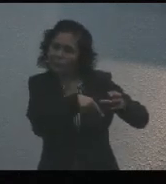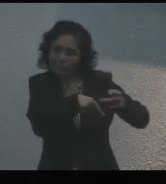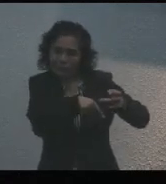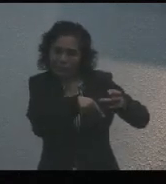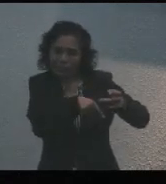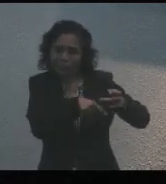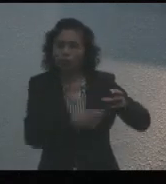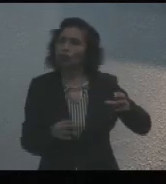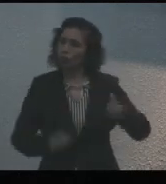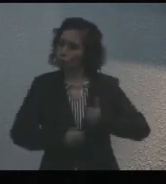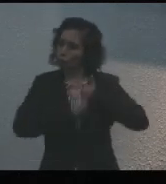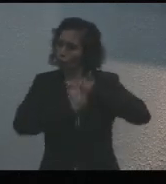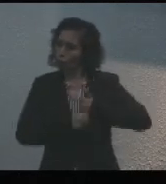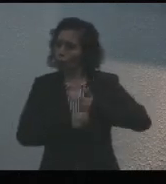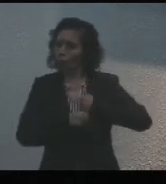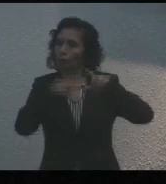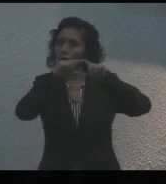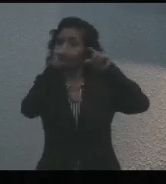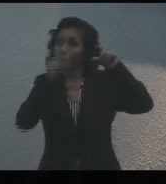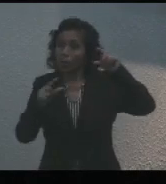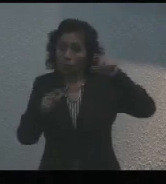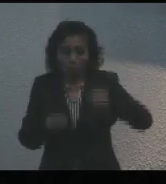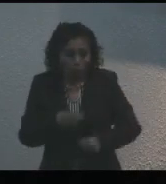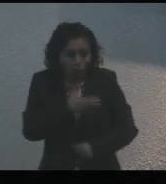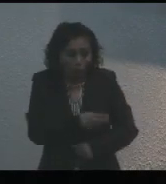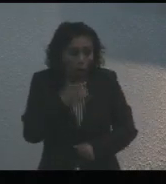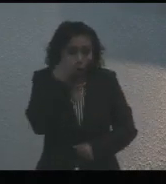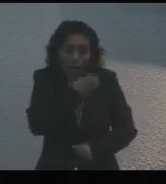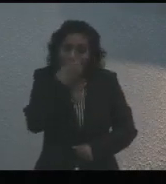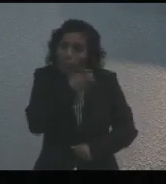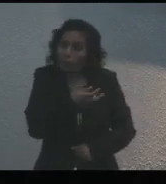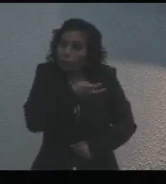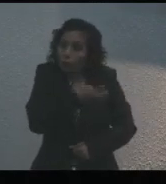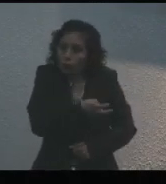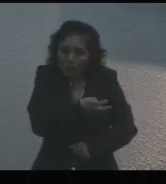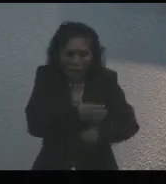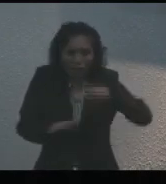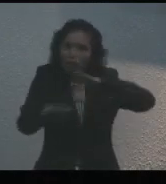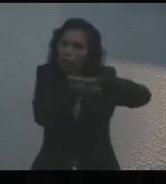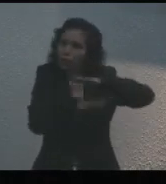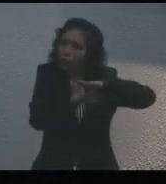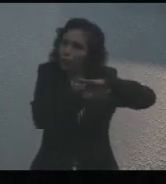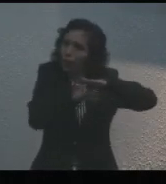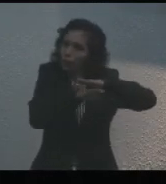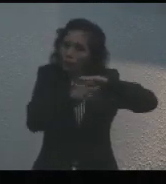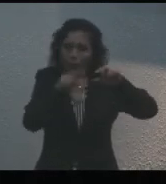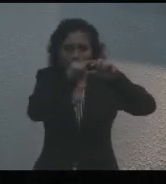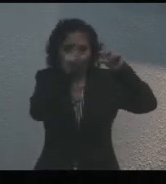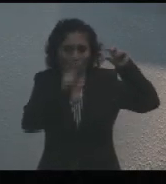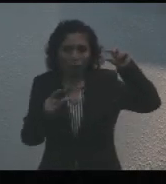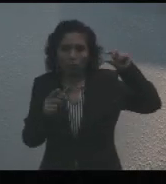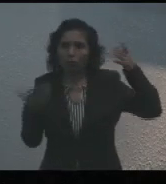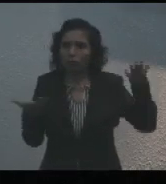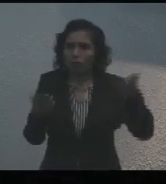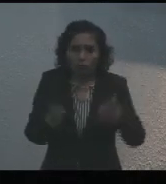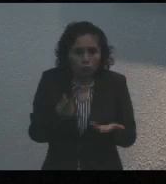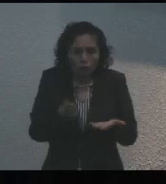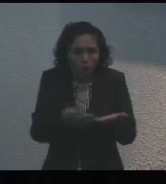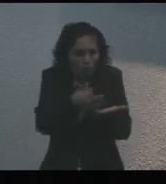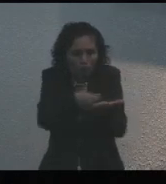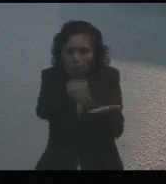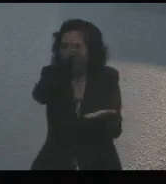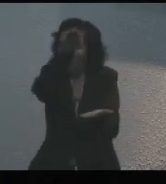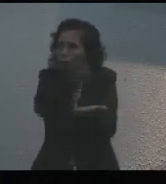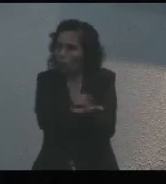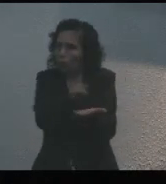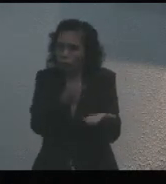mandos del Ejército Mexicano. El heroico Colegio Militar es pilar del Estado Mexicano, caracterizado por su valor, por